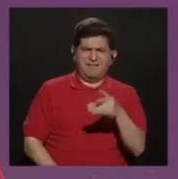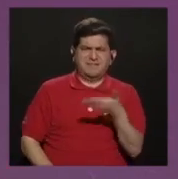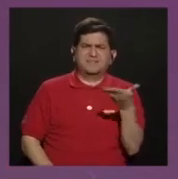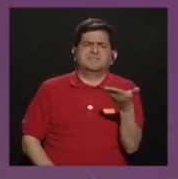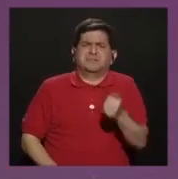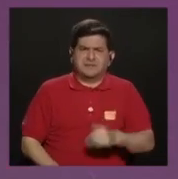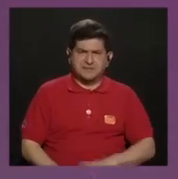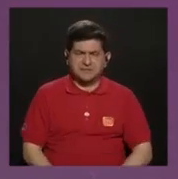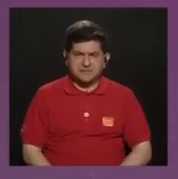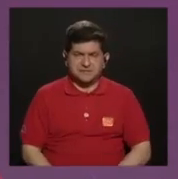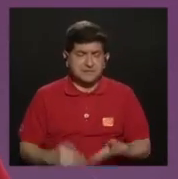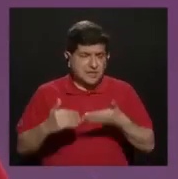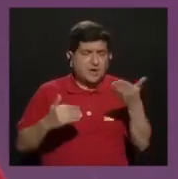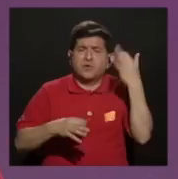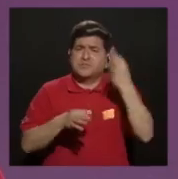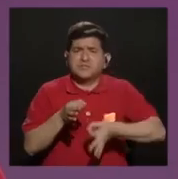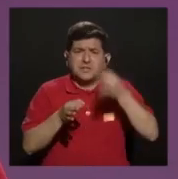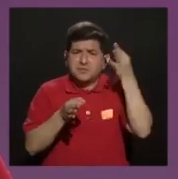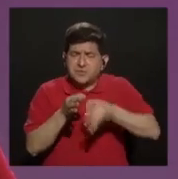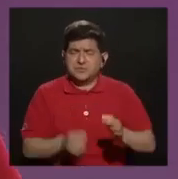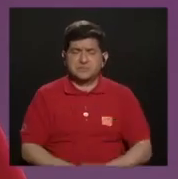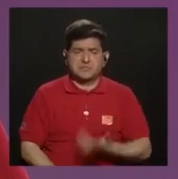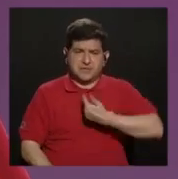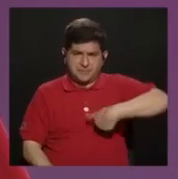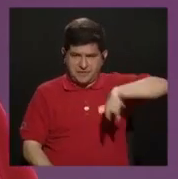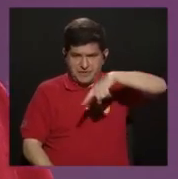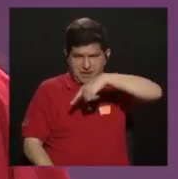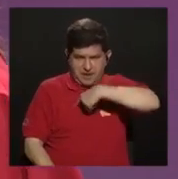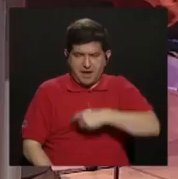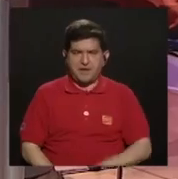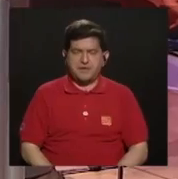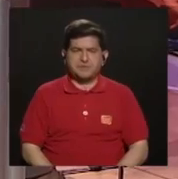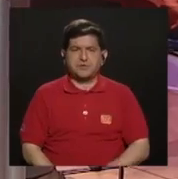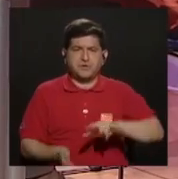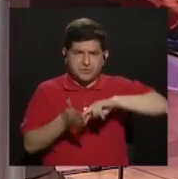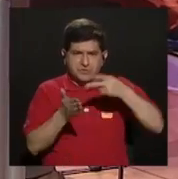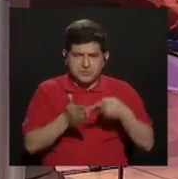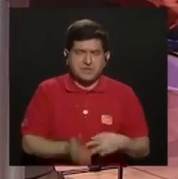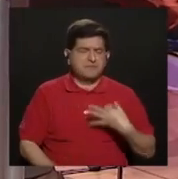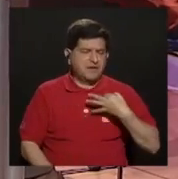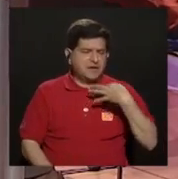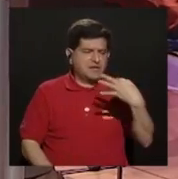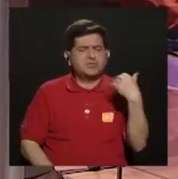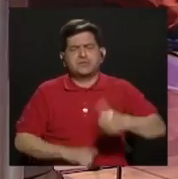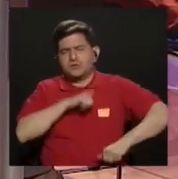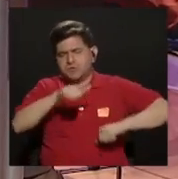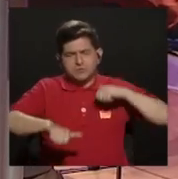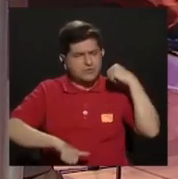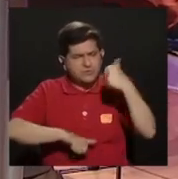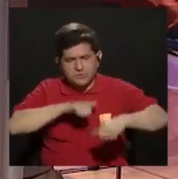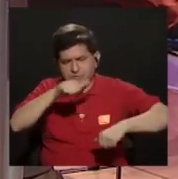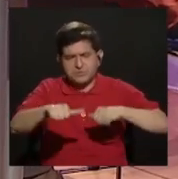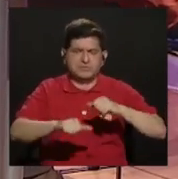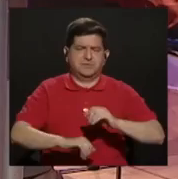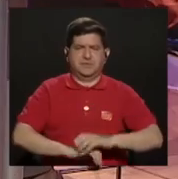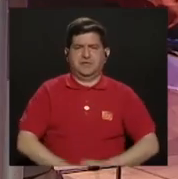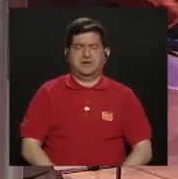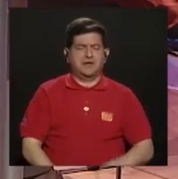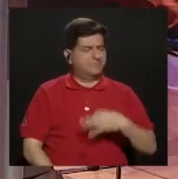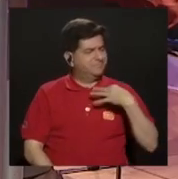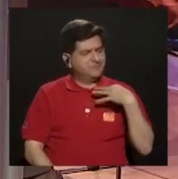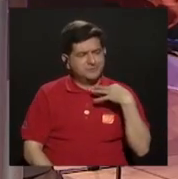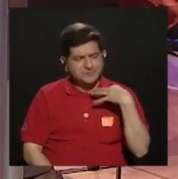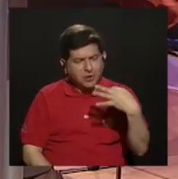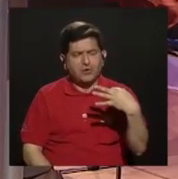decir, cosas tan pequeñitas que nos hacen a nosotras ser guerreras todos los días de este mundo. Todos los días de